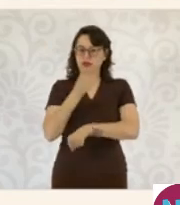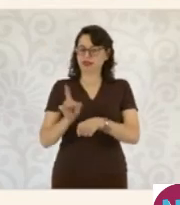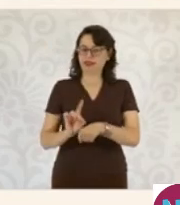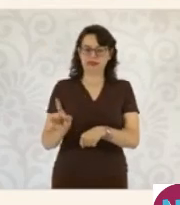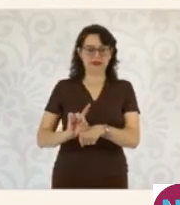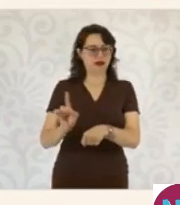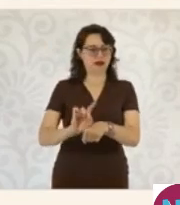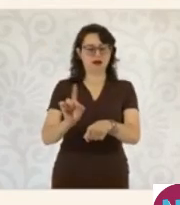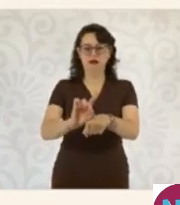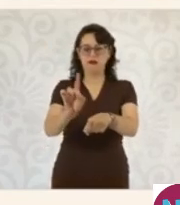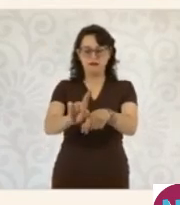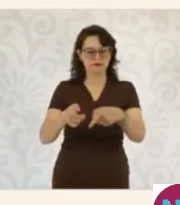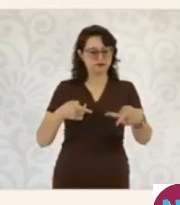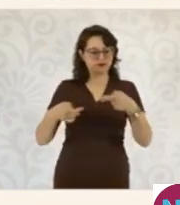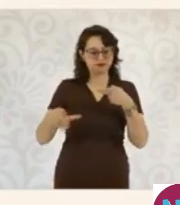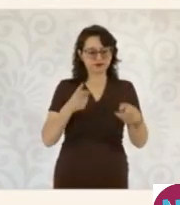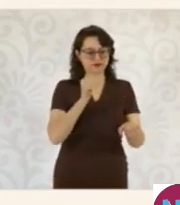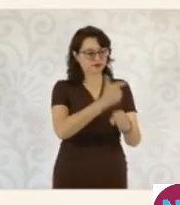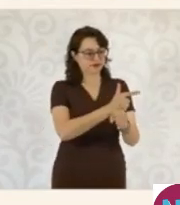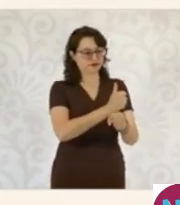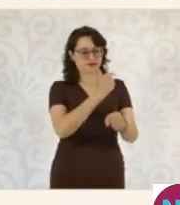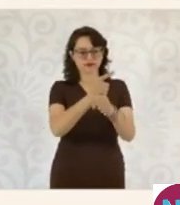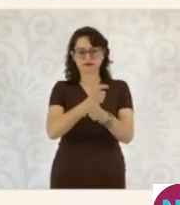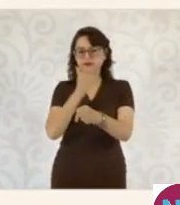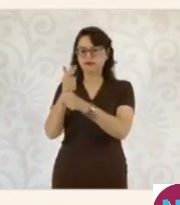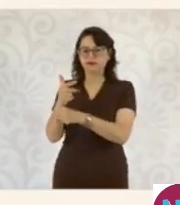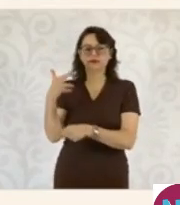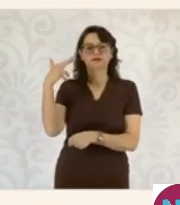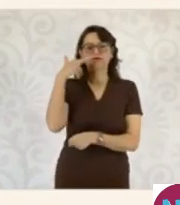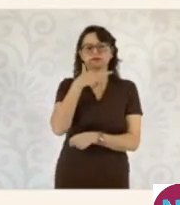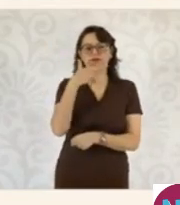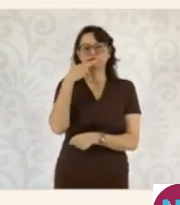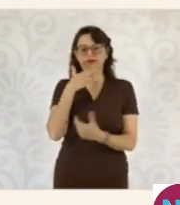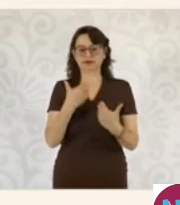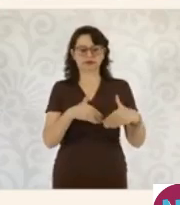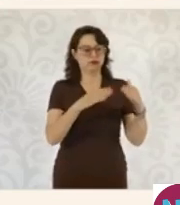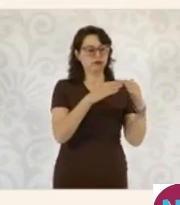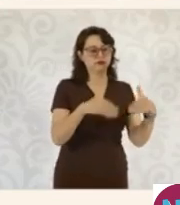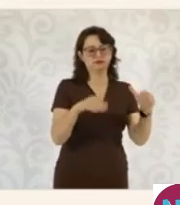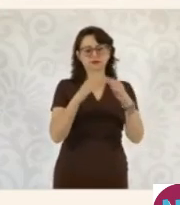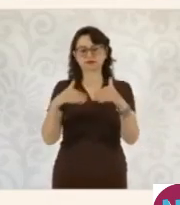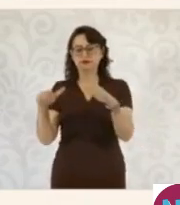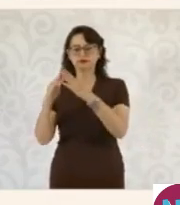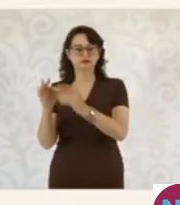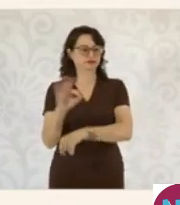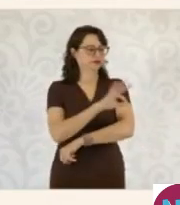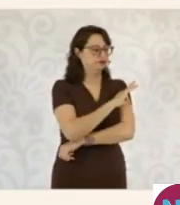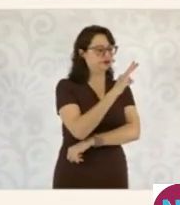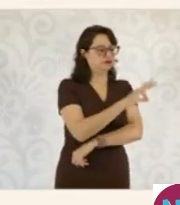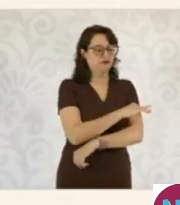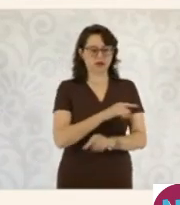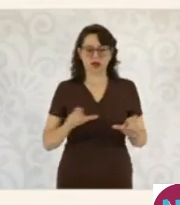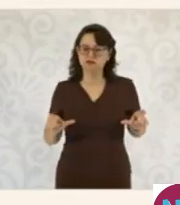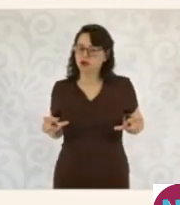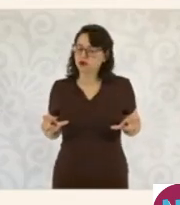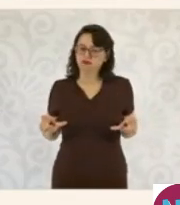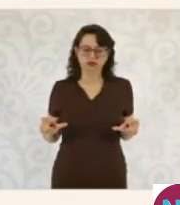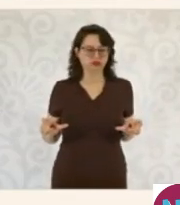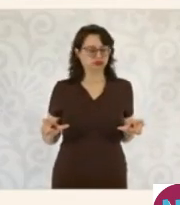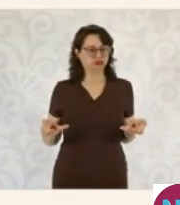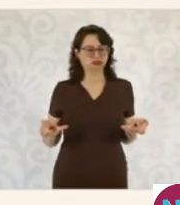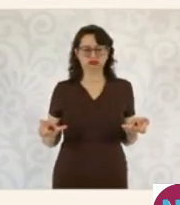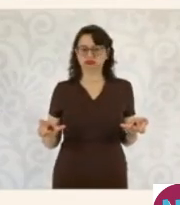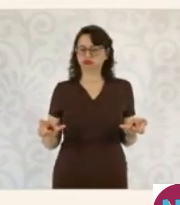permanente, donde se detecten los casos, se hace recorrido casa por casa para hacer el bloqueo vacunal